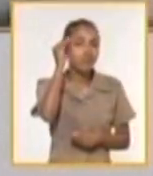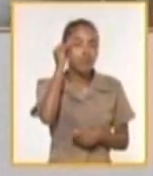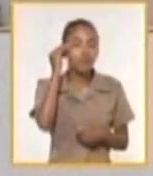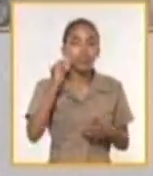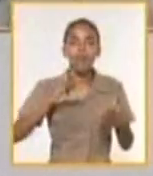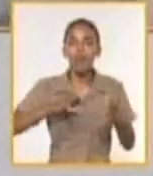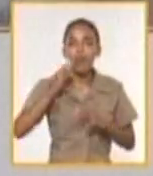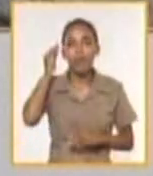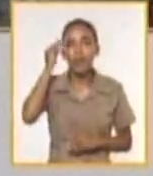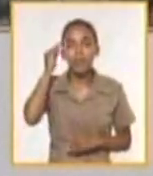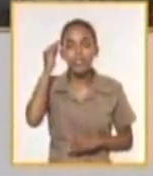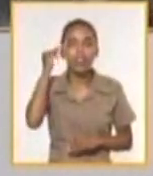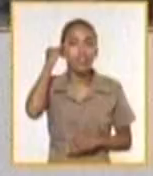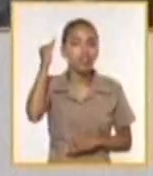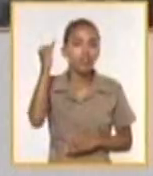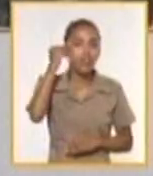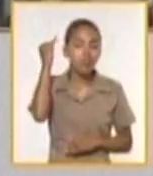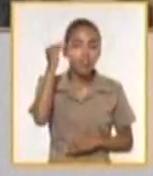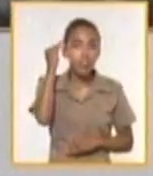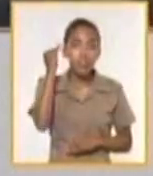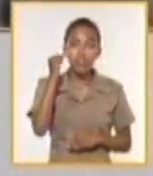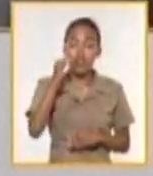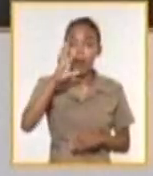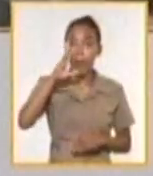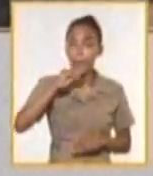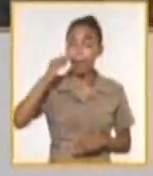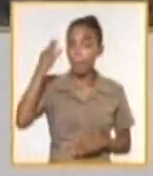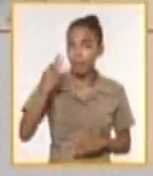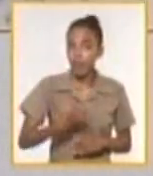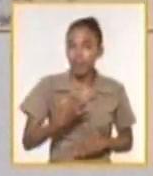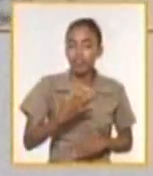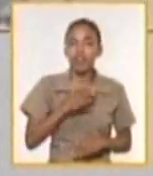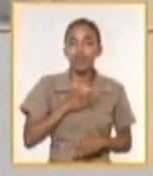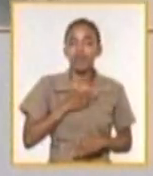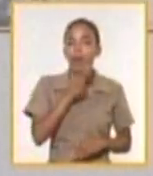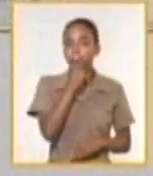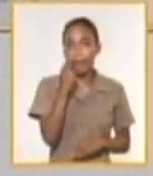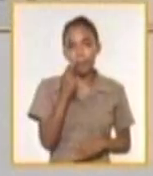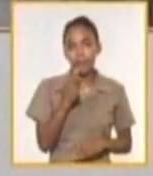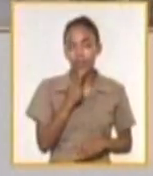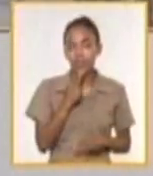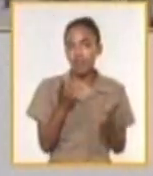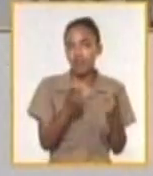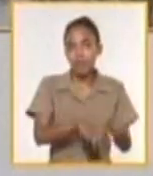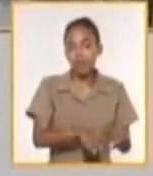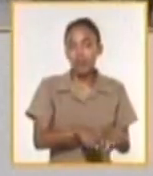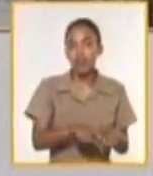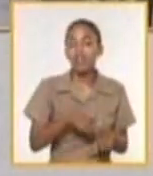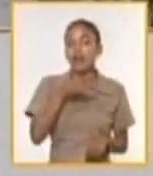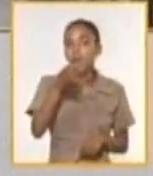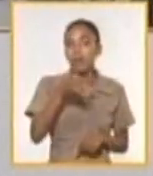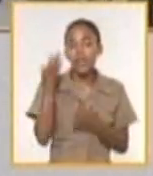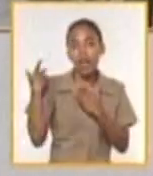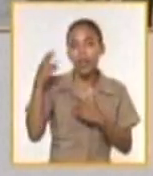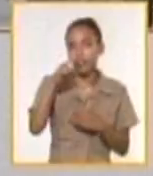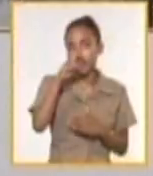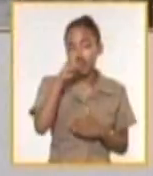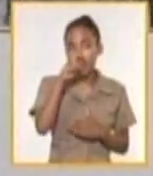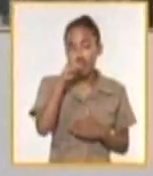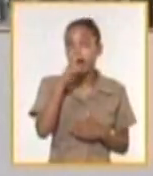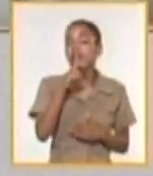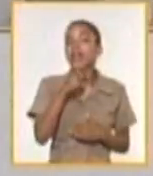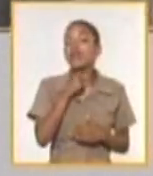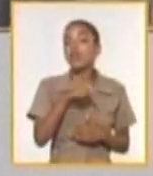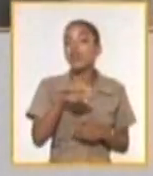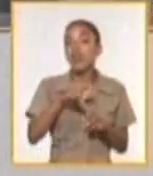en una verdad que es martiana en sí misma. Y hay que hablar del Jar joven, del Jar que está estudiando en la